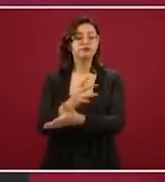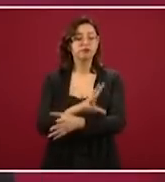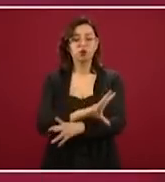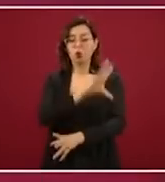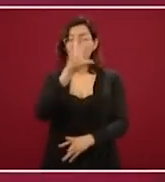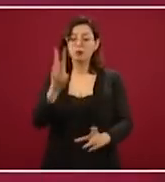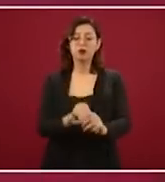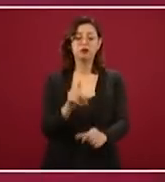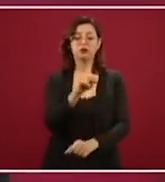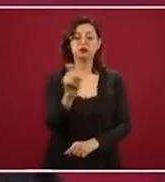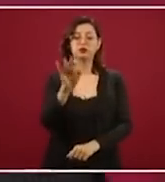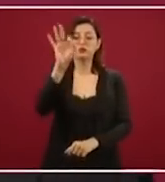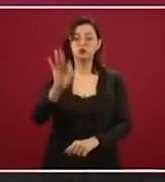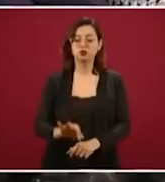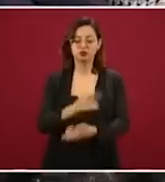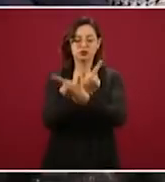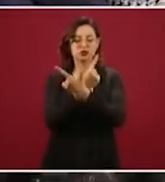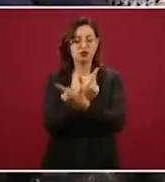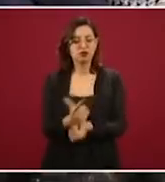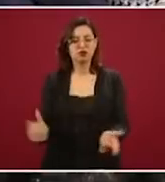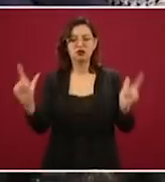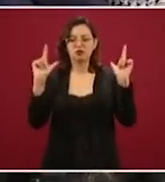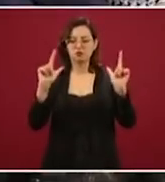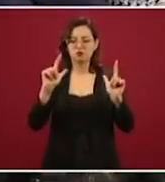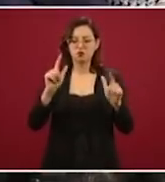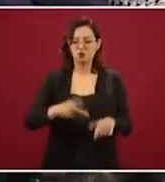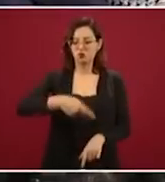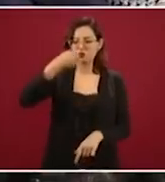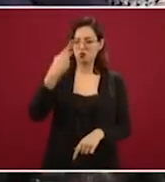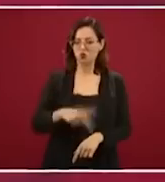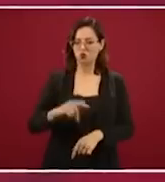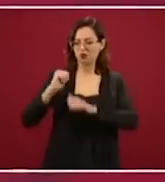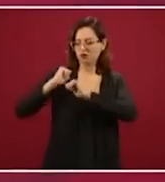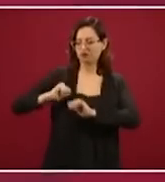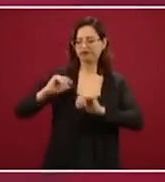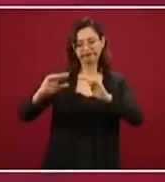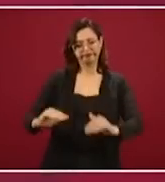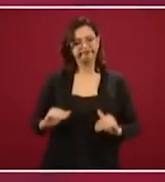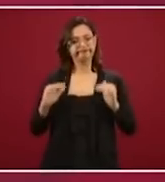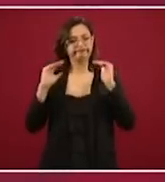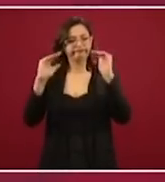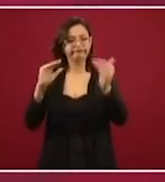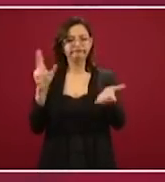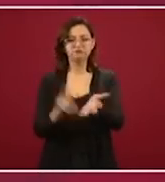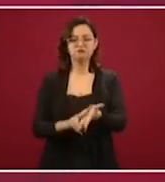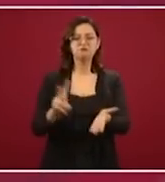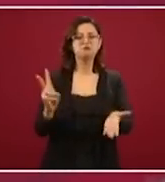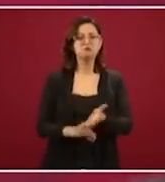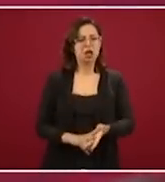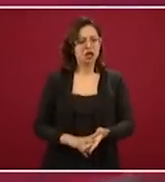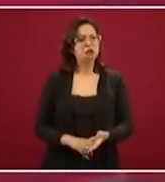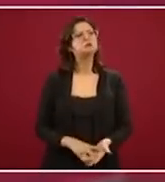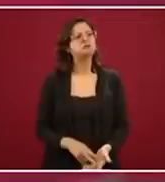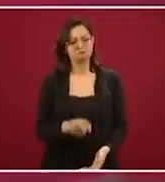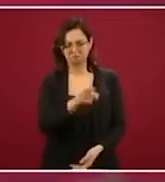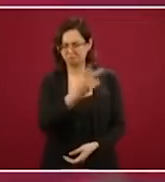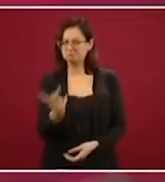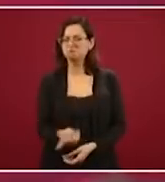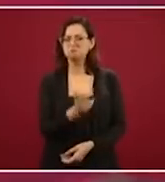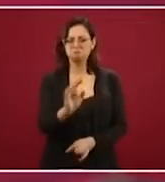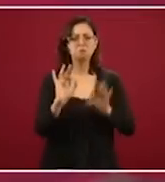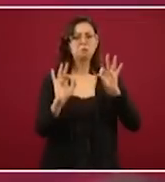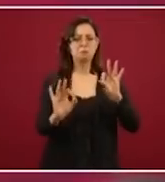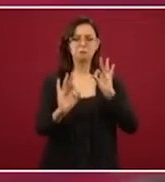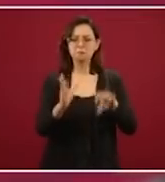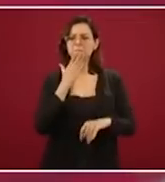absoluta libertad y hacer valer nuestra soberanía. Entonces, qué bien que me preguntas, porque